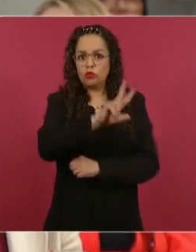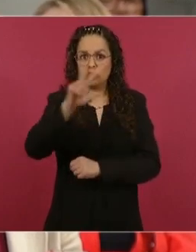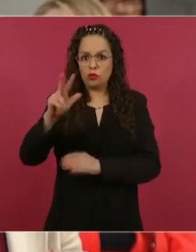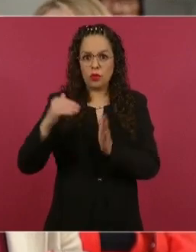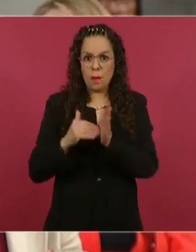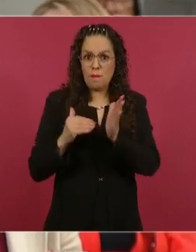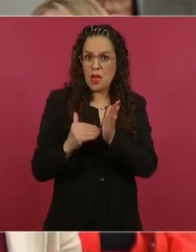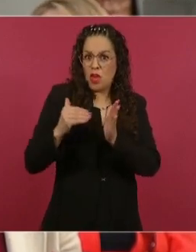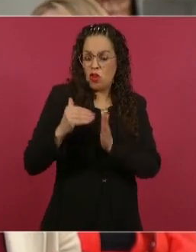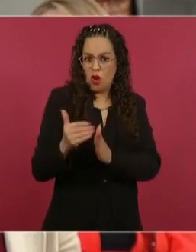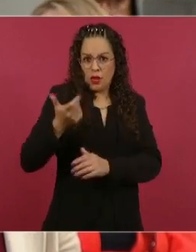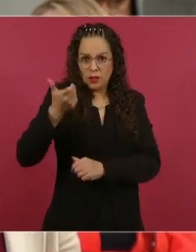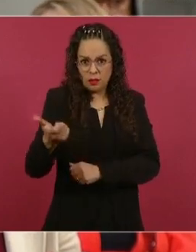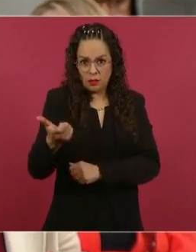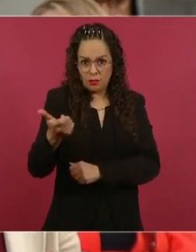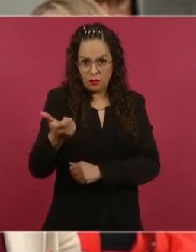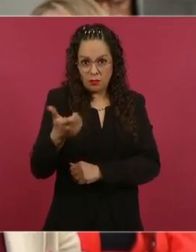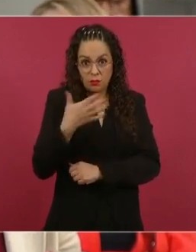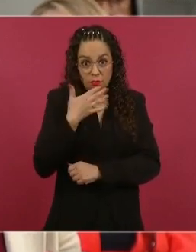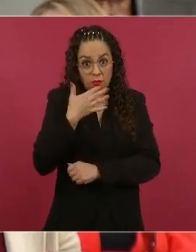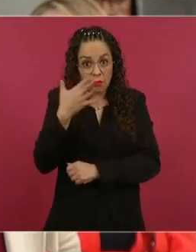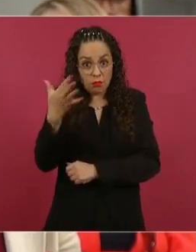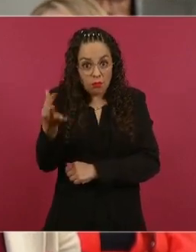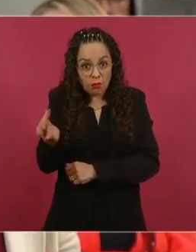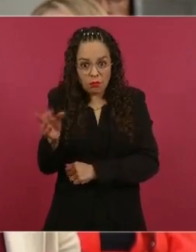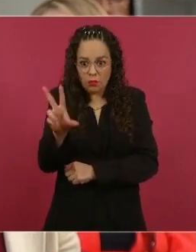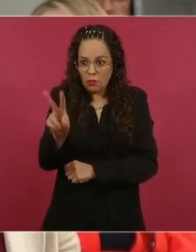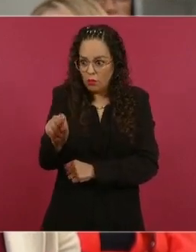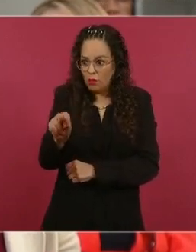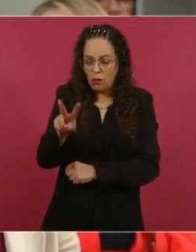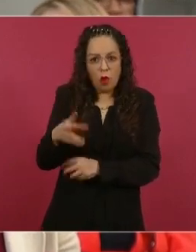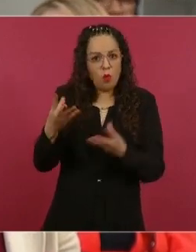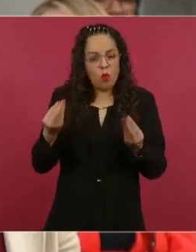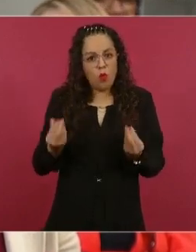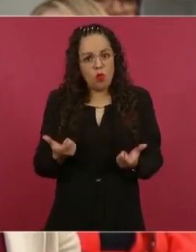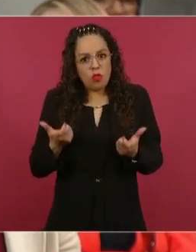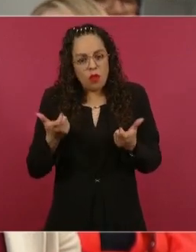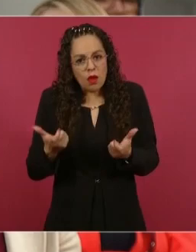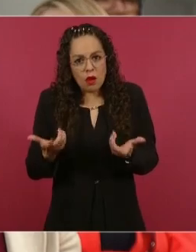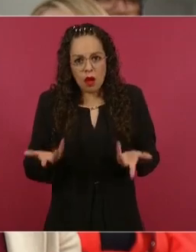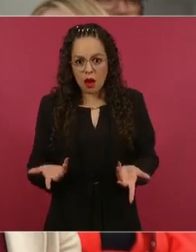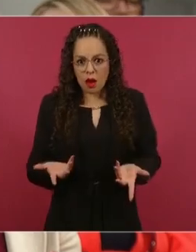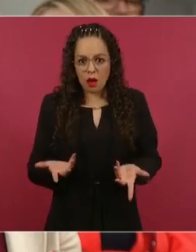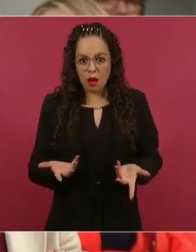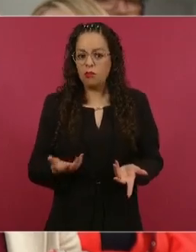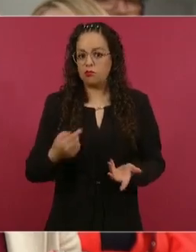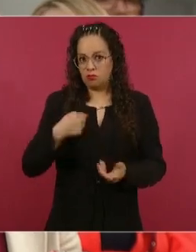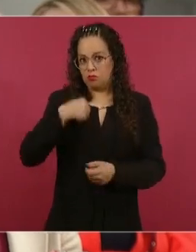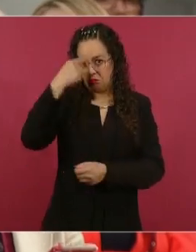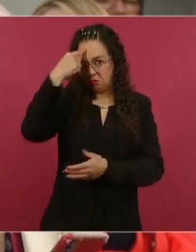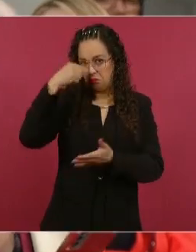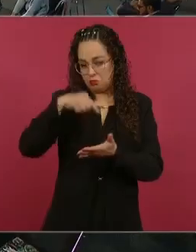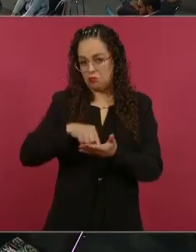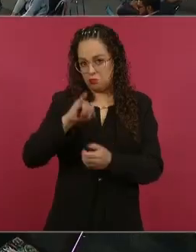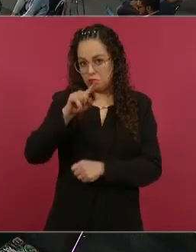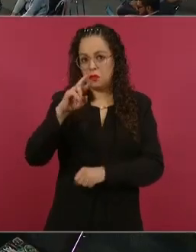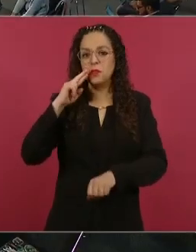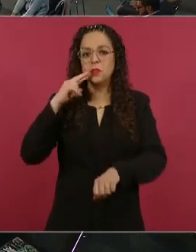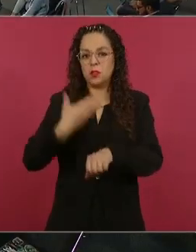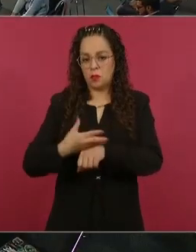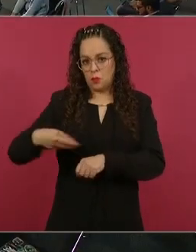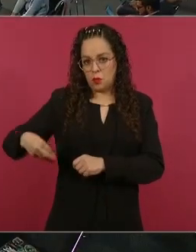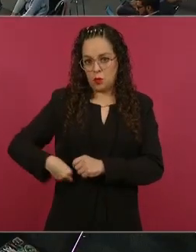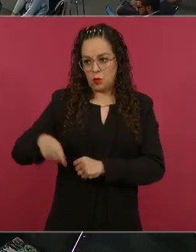cosa y que debieron de haberse destinado a otra situación. Hay seguramente funcionarios responsables de este